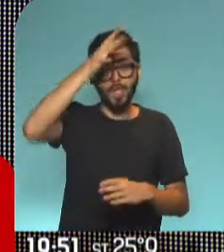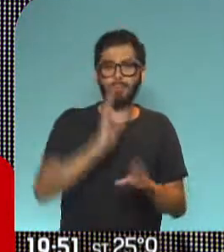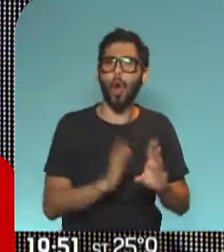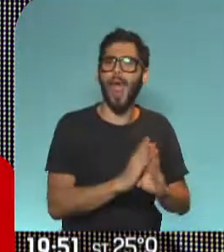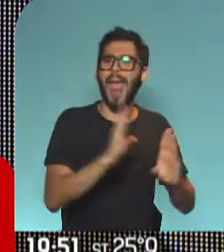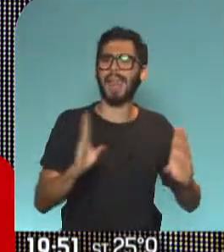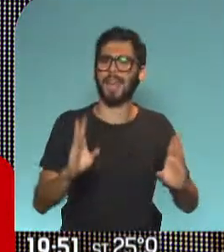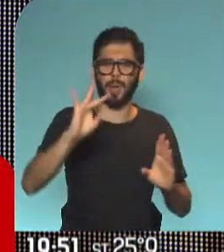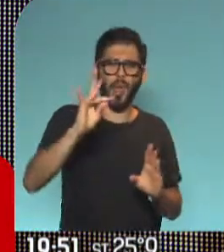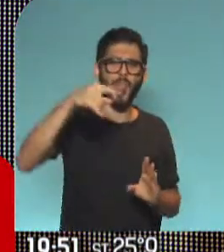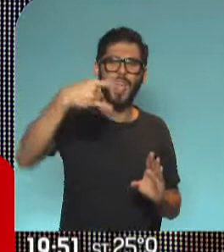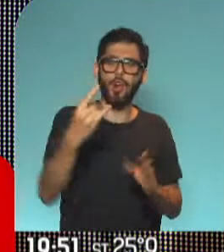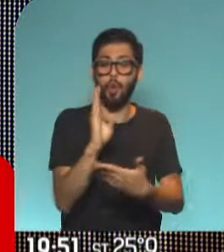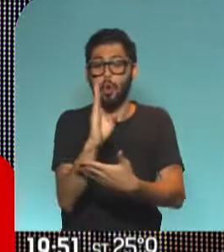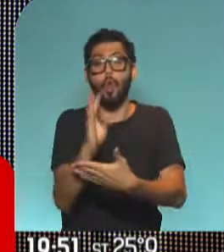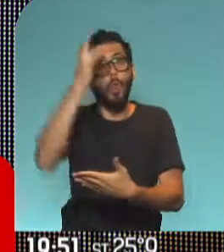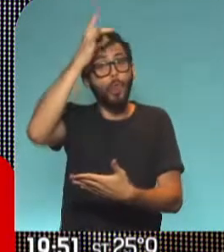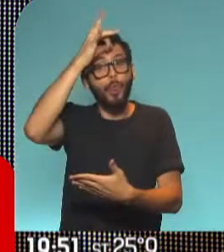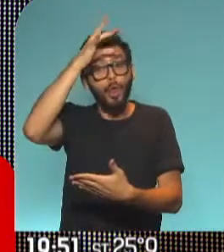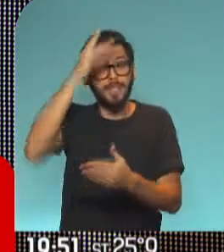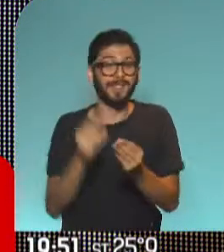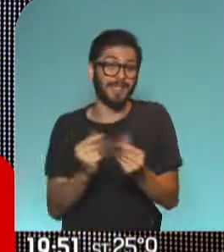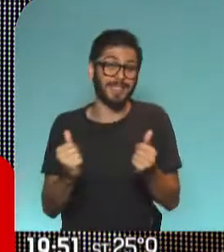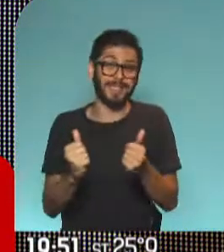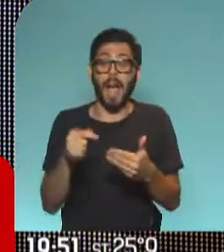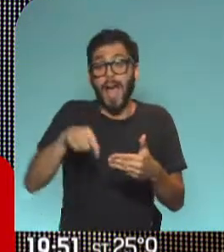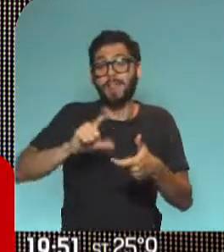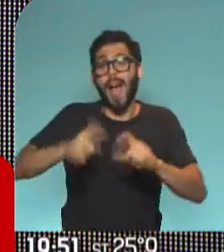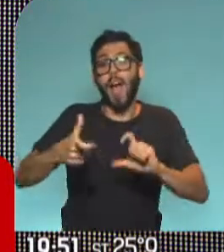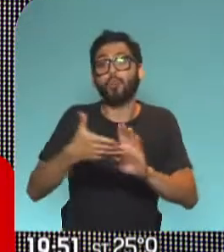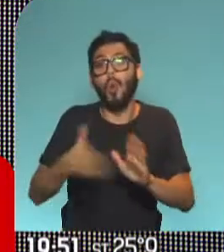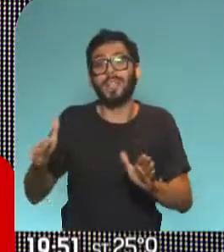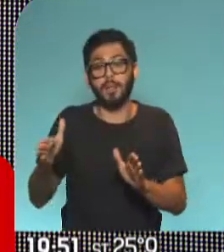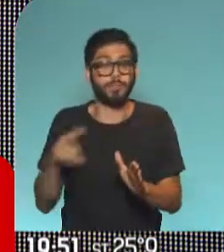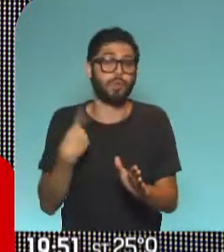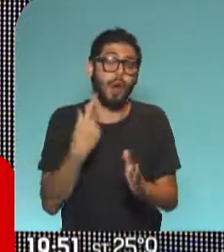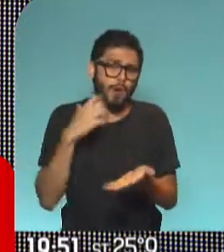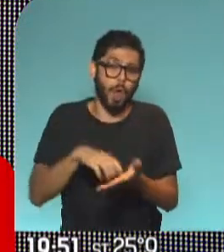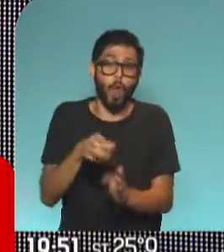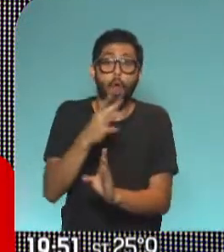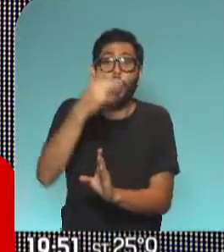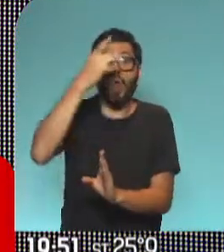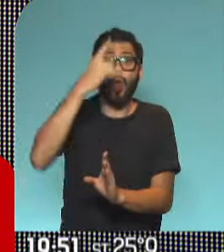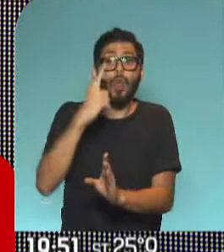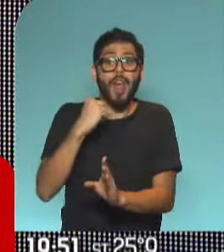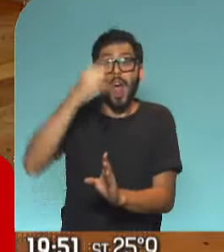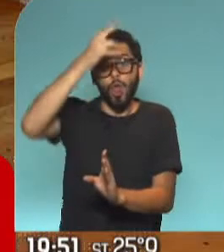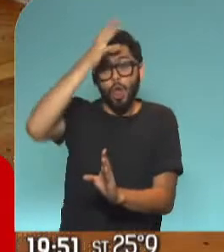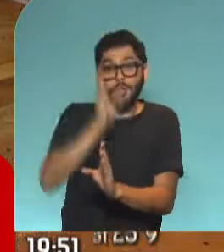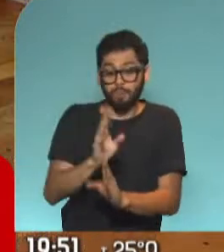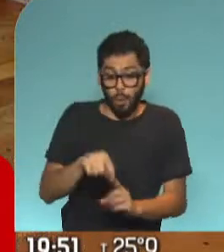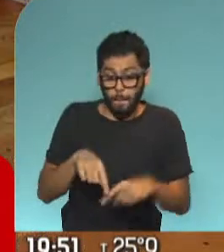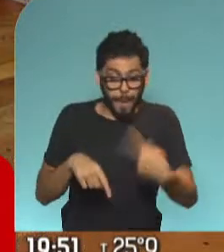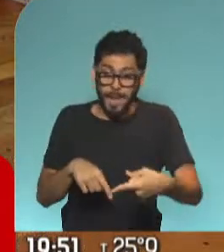del DNU y habrá que actualizar. Estamos esperando que ese sea el día en donde se hagan anuncios. El viernes próximo, pasado